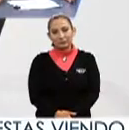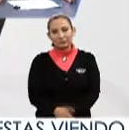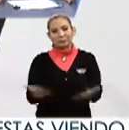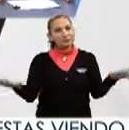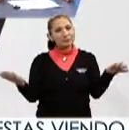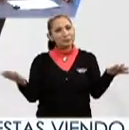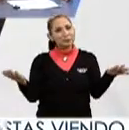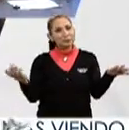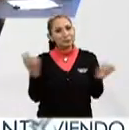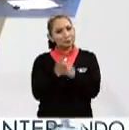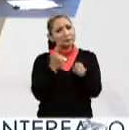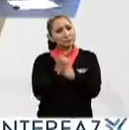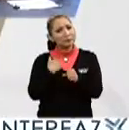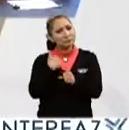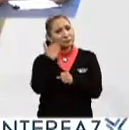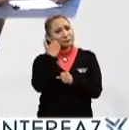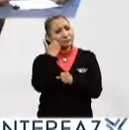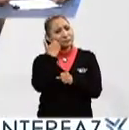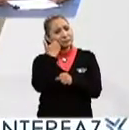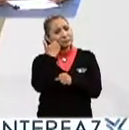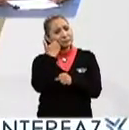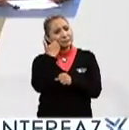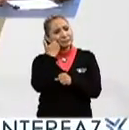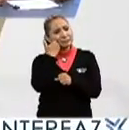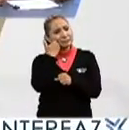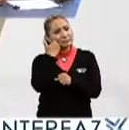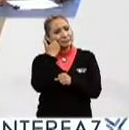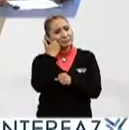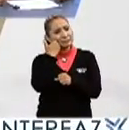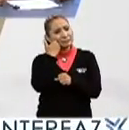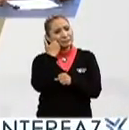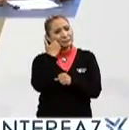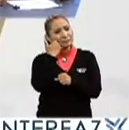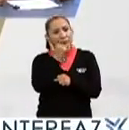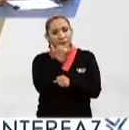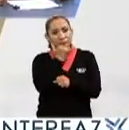de entrada me gustaría que nos ilustraras, ¿perdón?